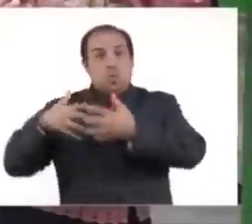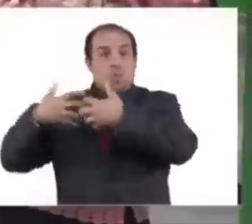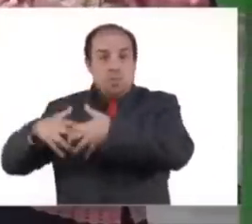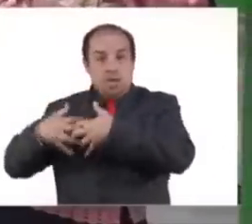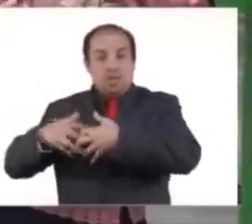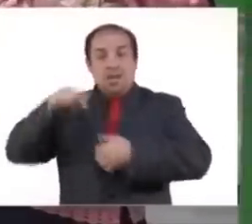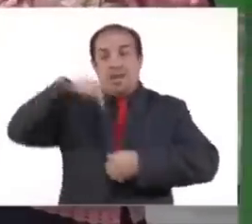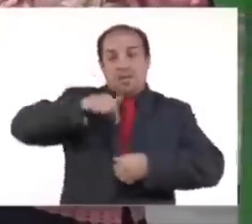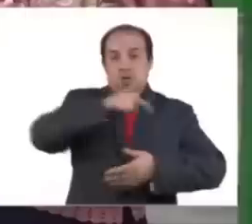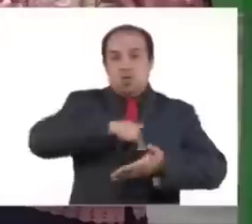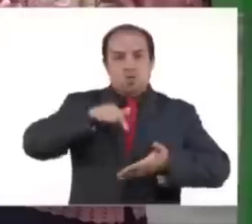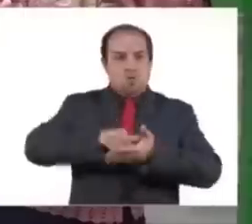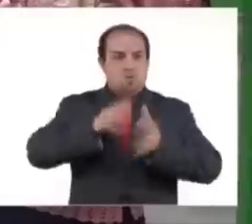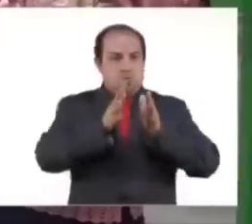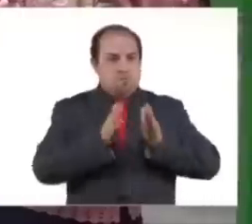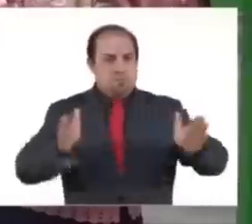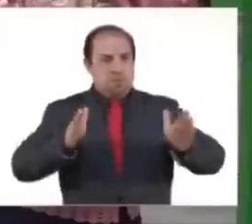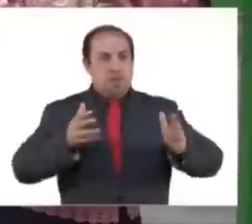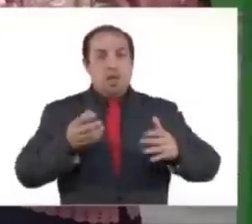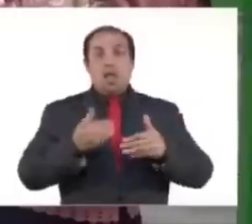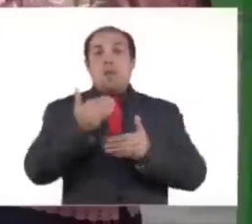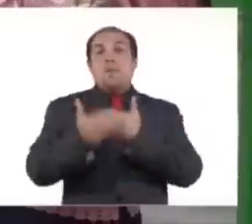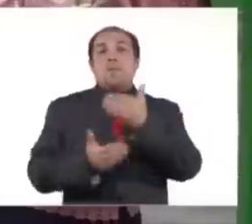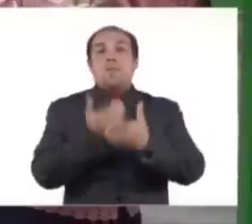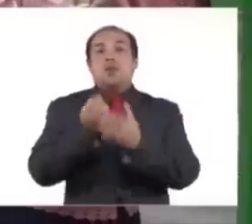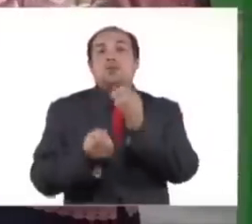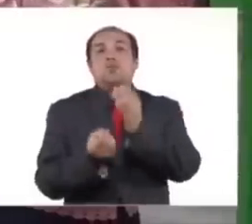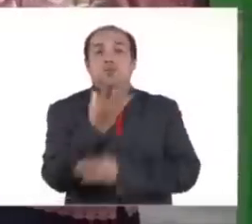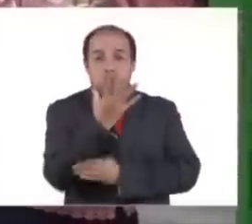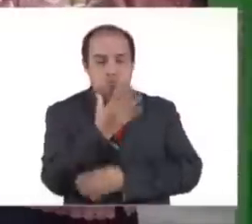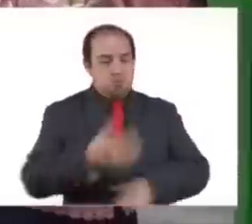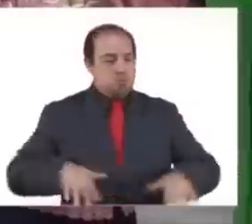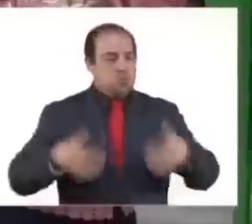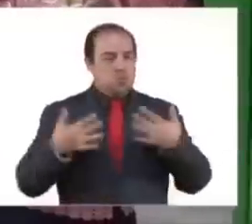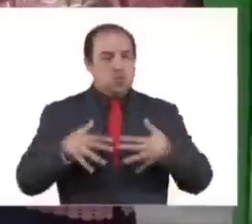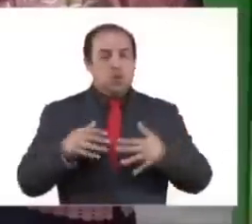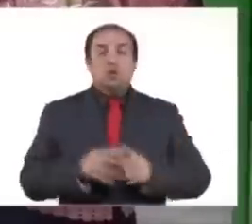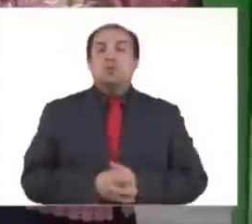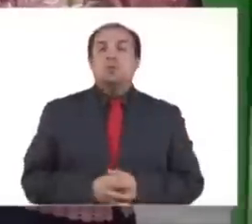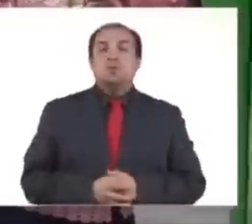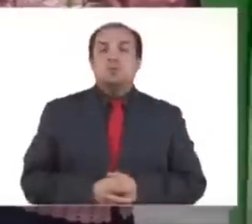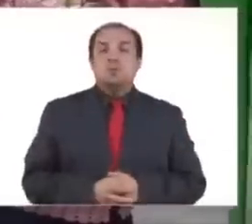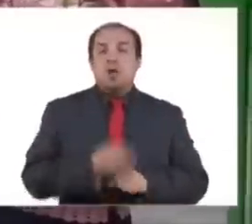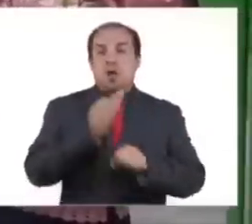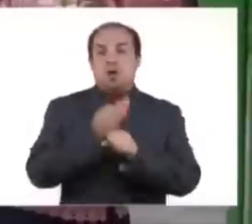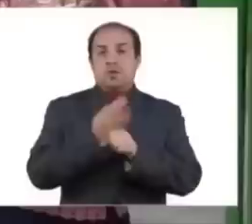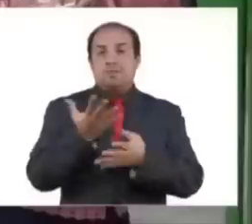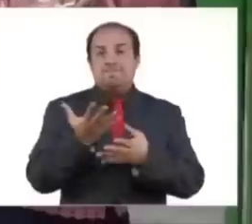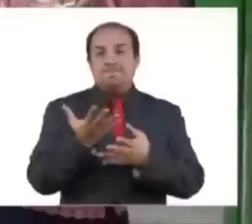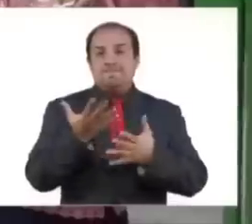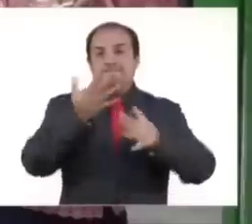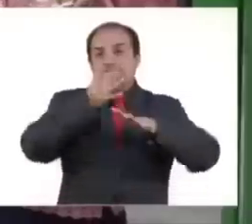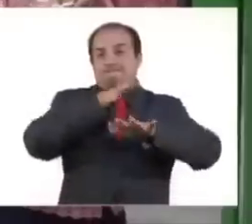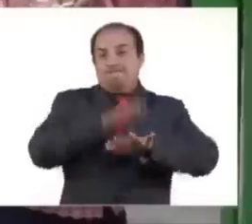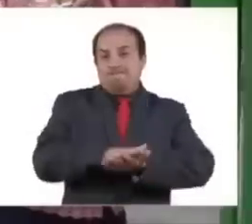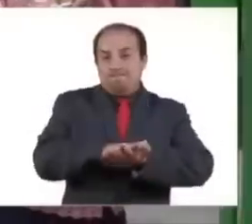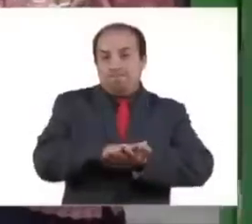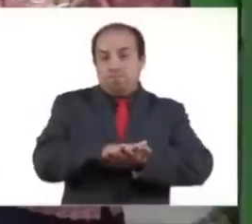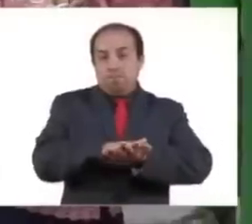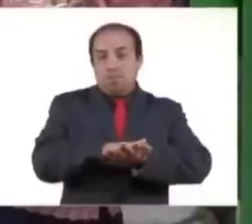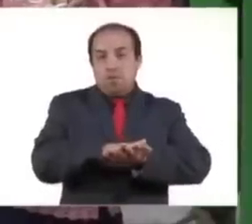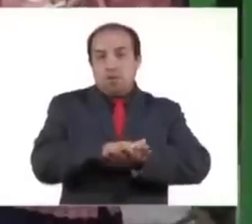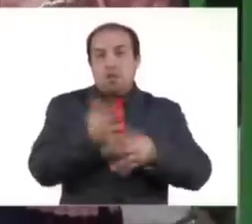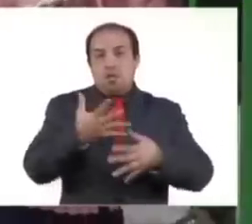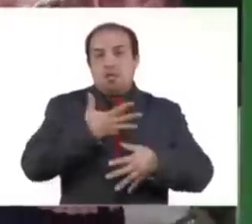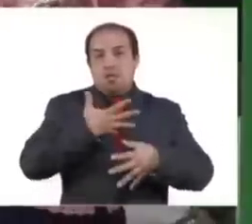la más grande, es un proceso bastante, bastante nuevo. Entonces es en este momento la combinación más grande de este tipo en el mundo